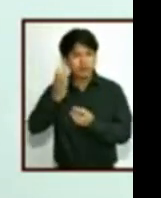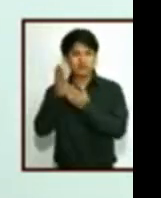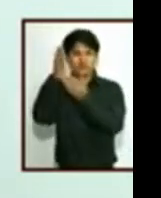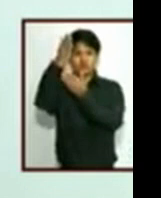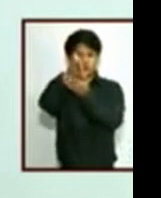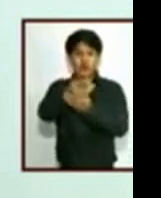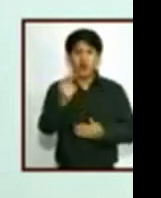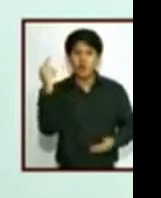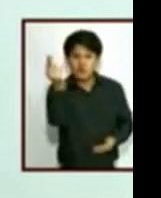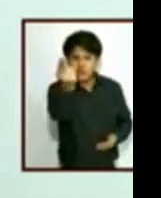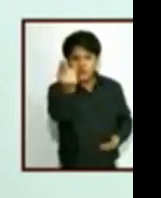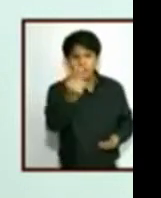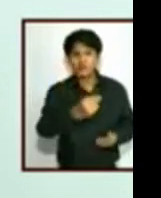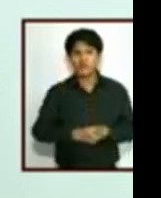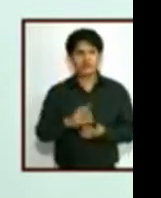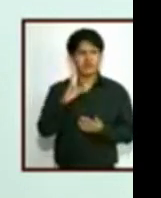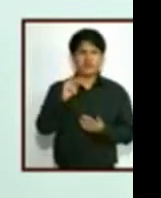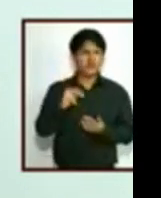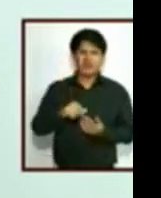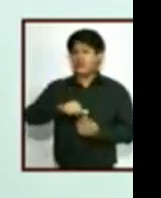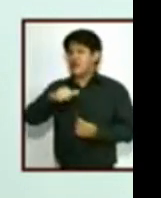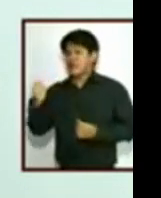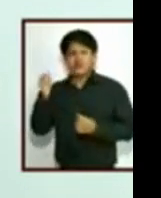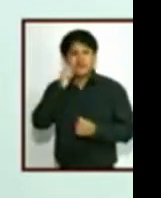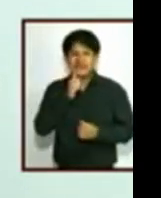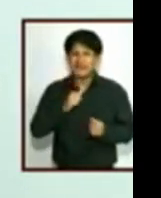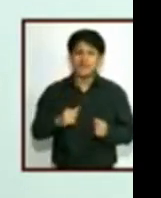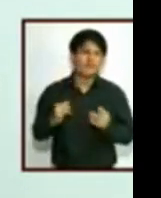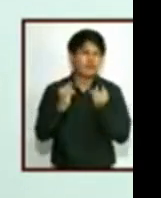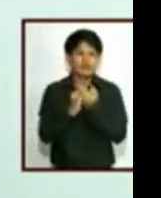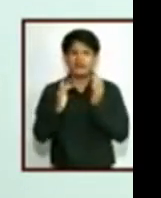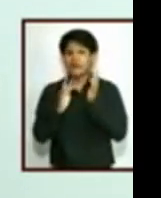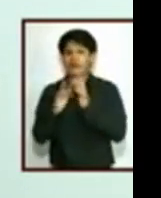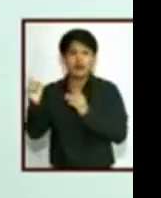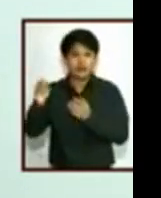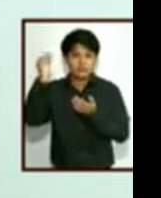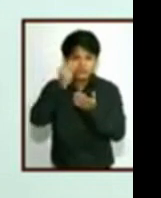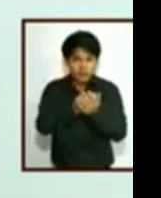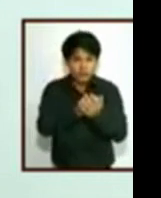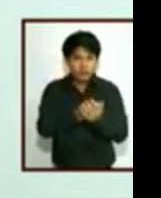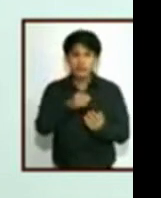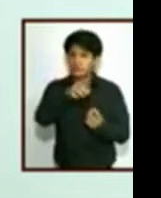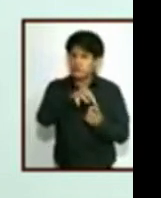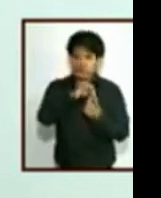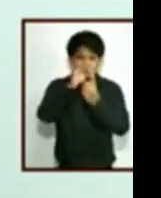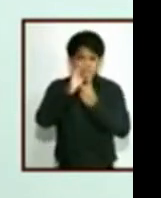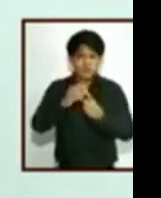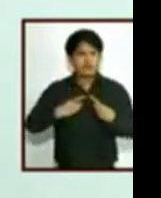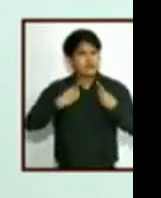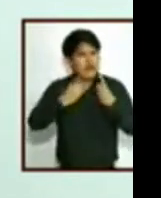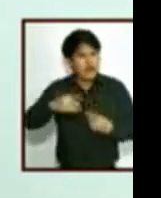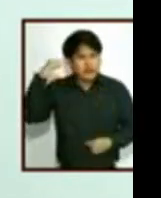más con usted, no con los mismos de siempre. En sus manos está la decisión de darle a